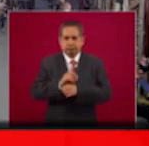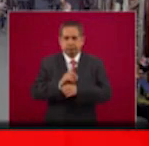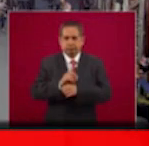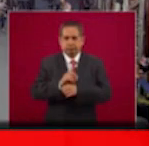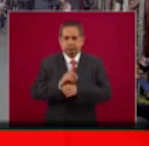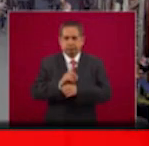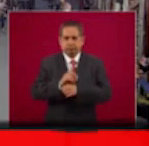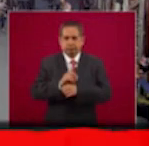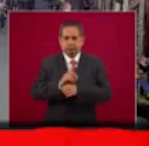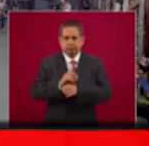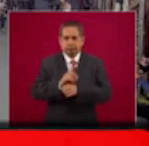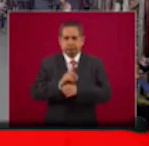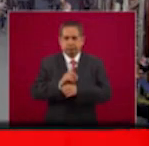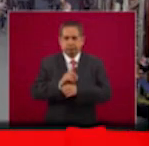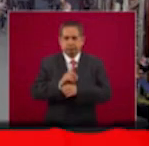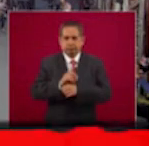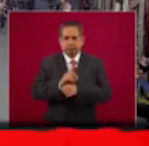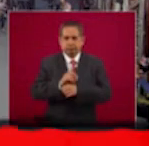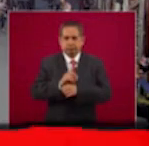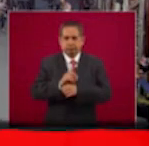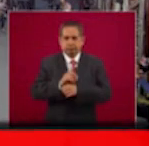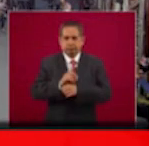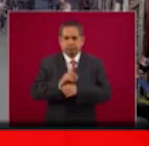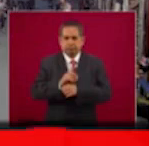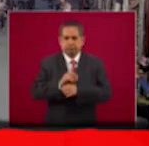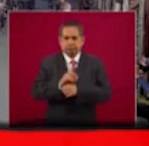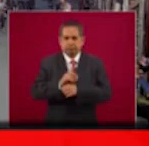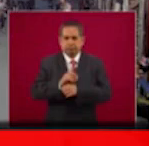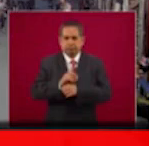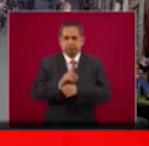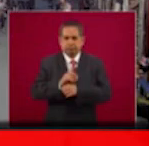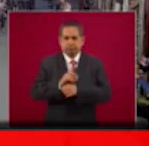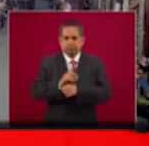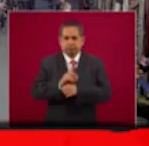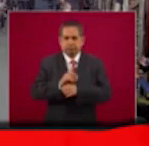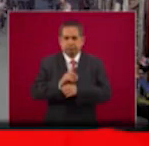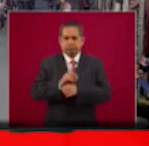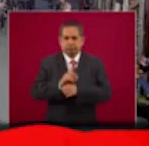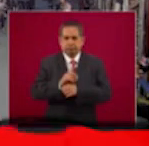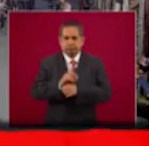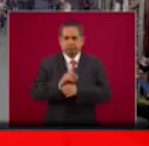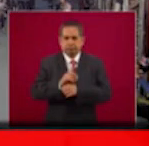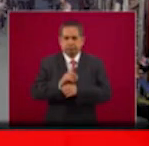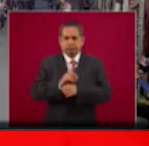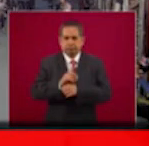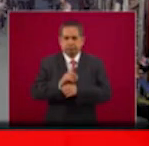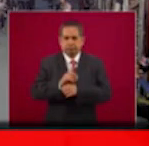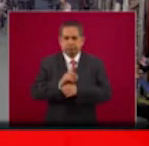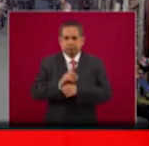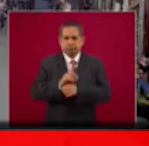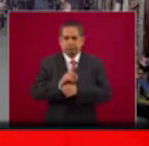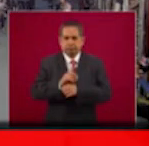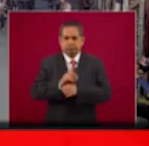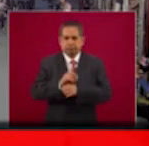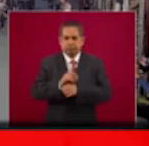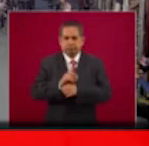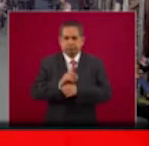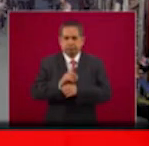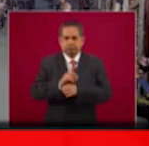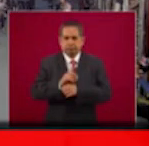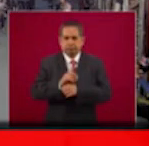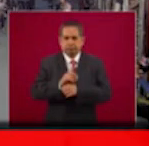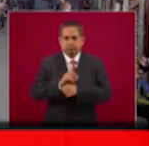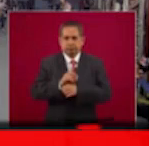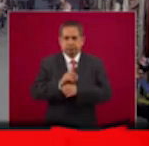prensa ya ha terminado el minuto así lo externó amlo la app y ervin pineda